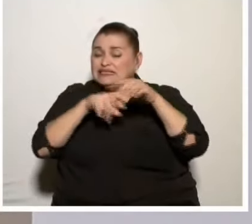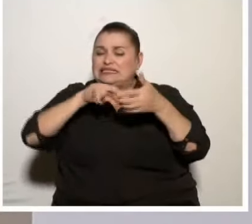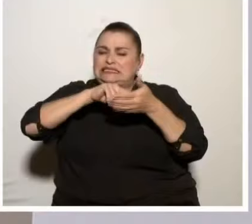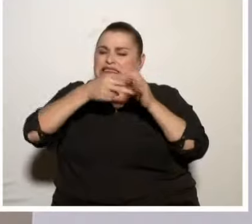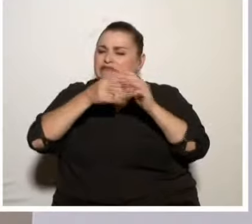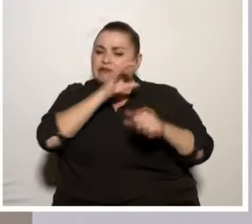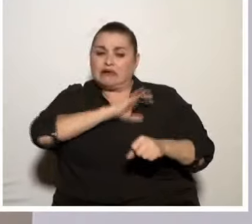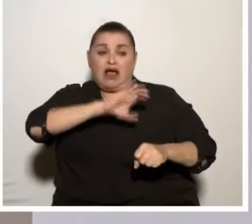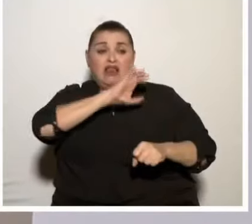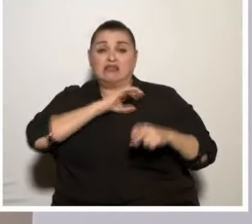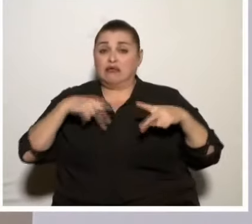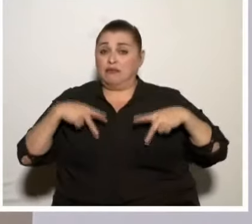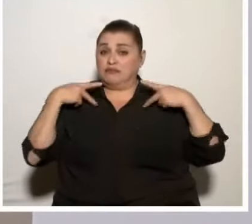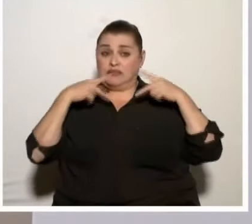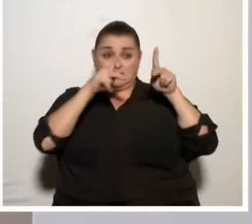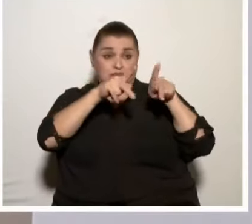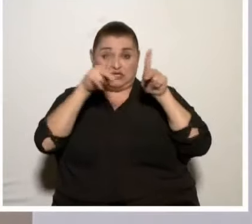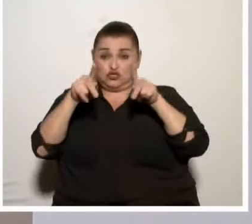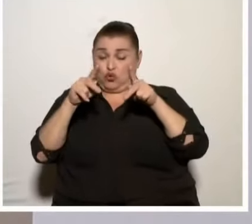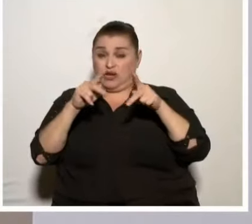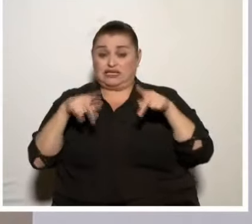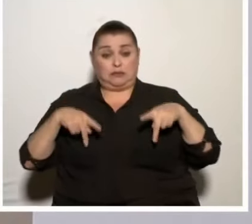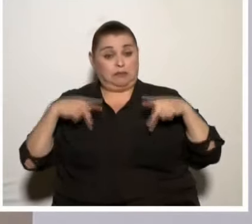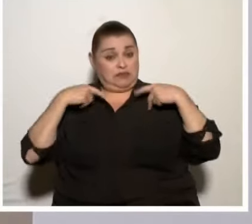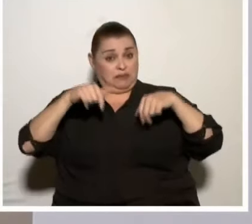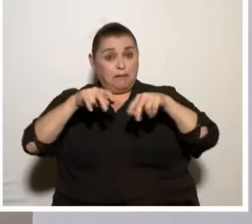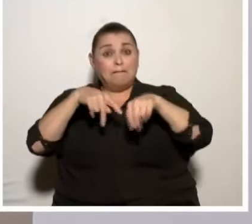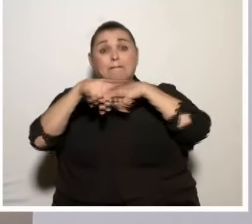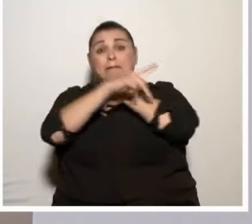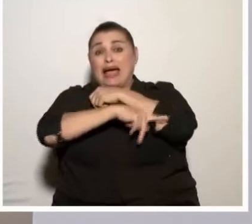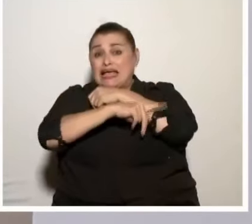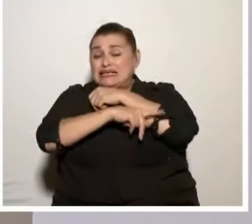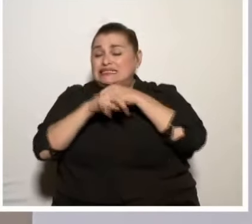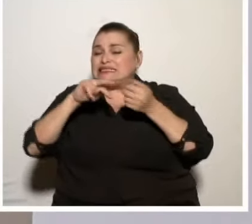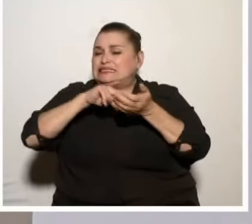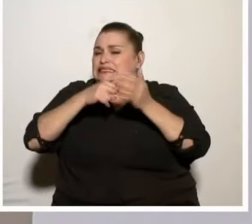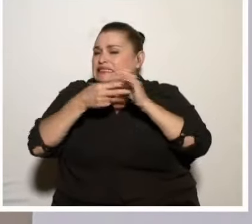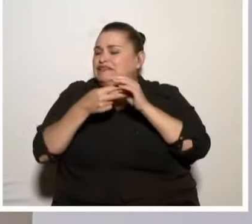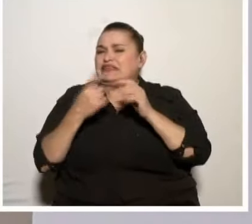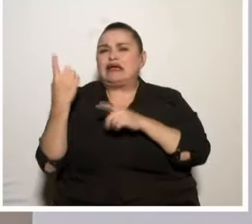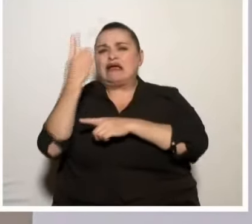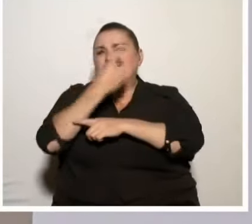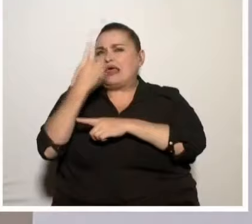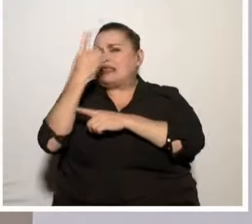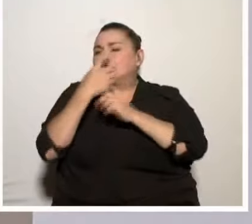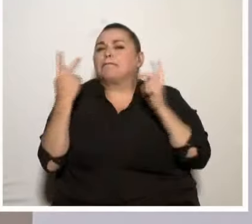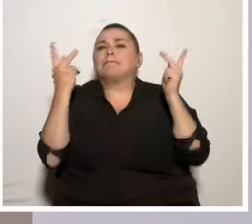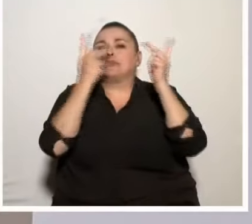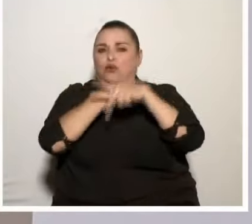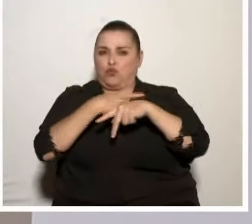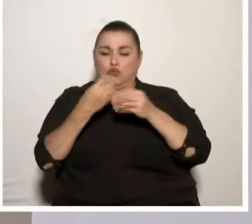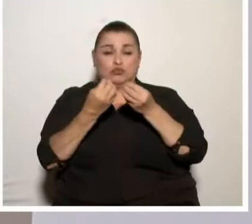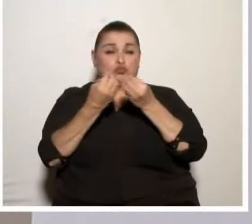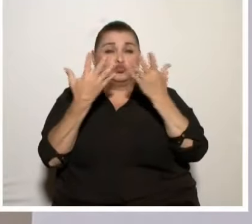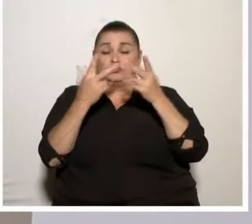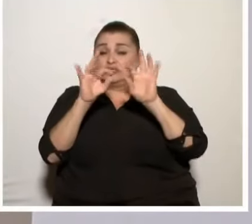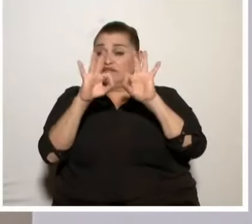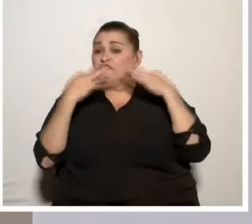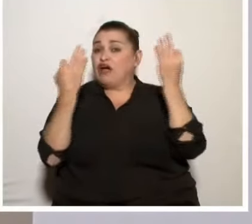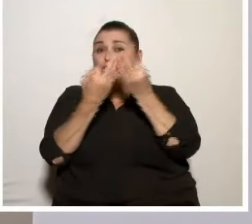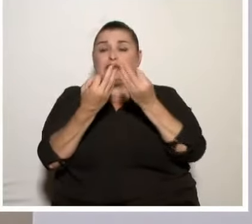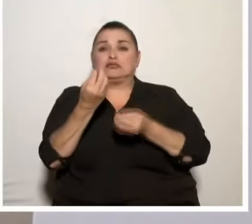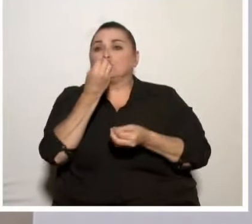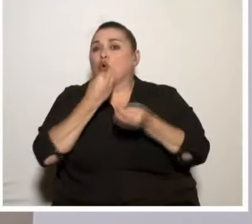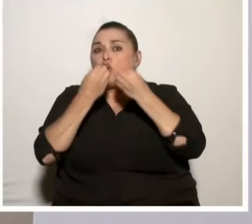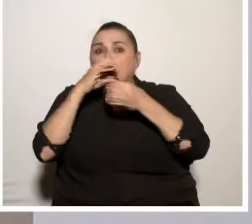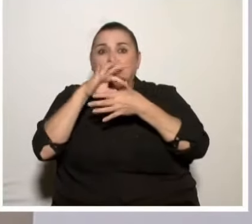calidad de vida de las personas que habitan en este país cada día sea peor. Muchas de las familias ya no pueden comer